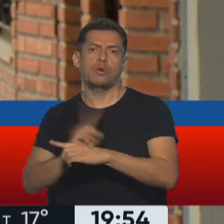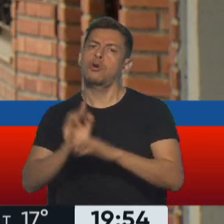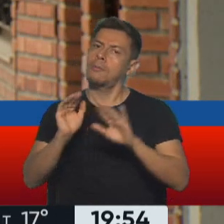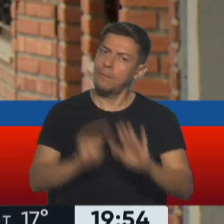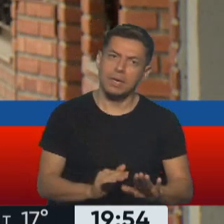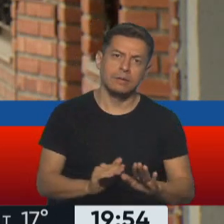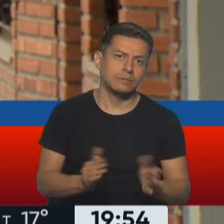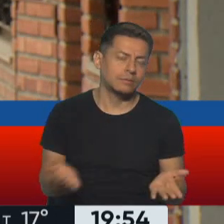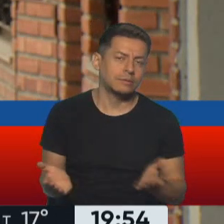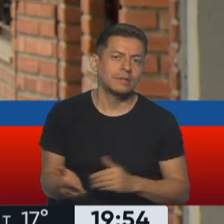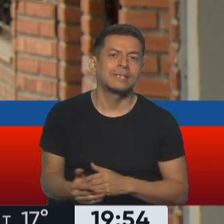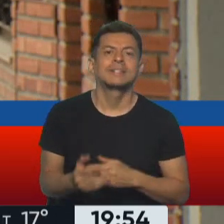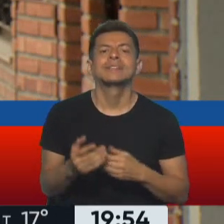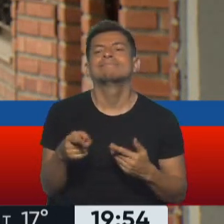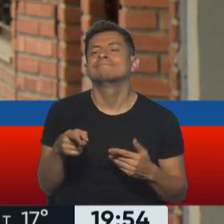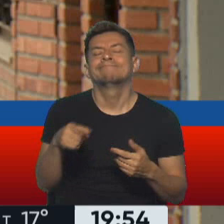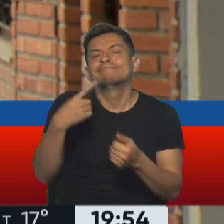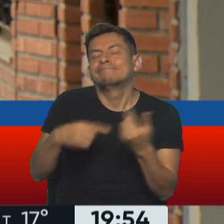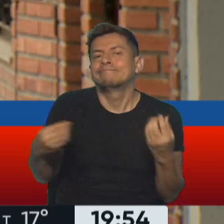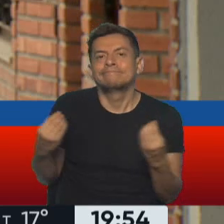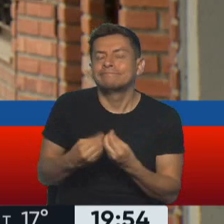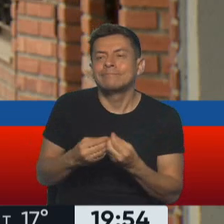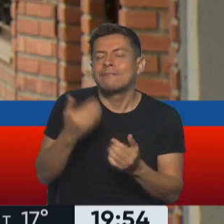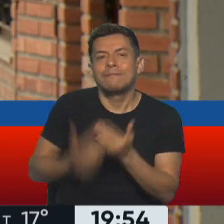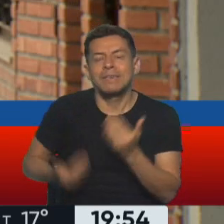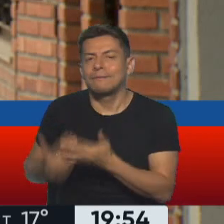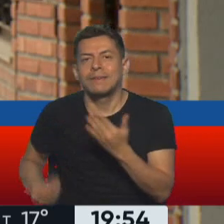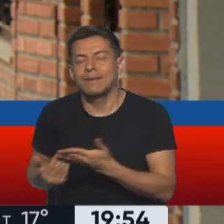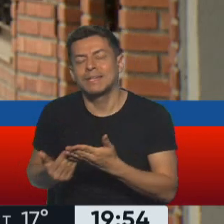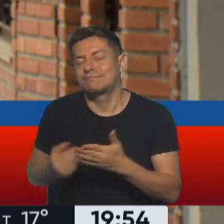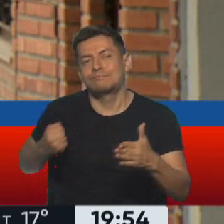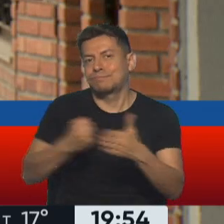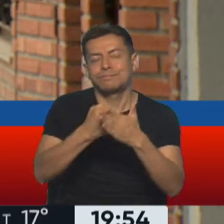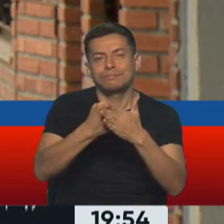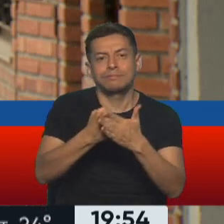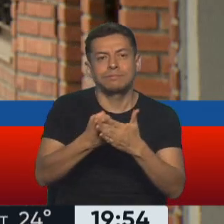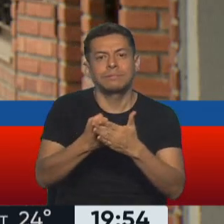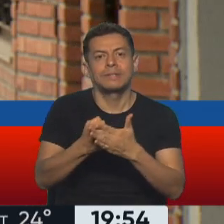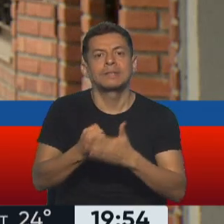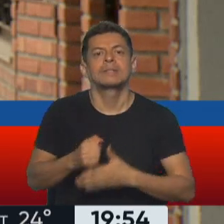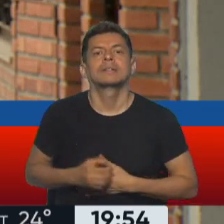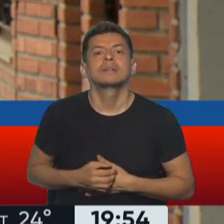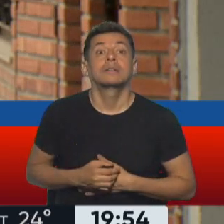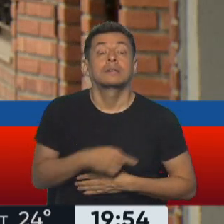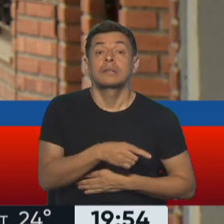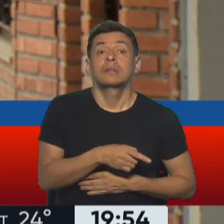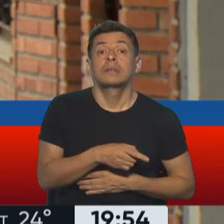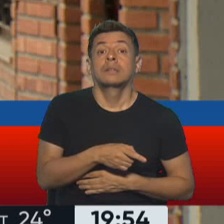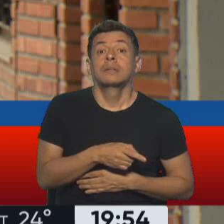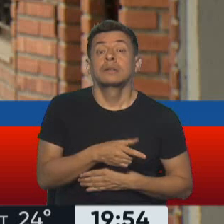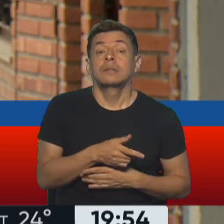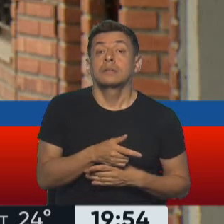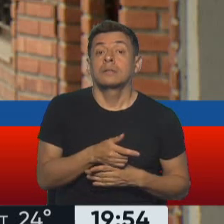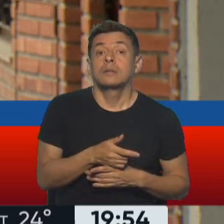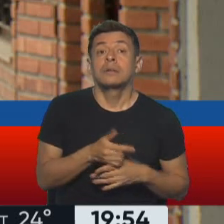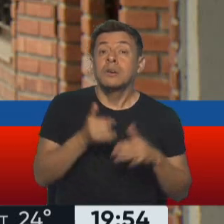seguramente al acá se combinaron todos estos factores pero lo peor es el alto de buena voluntad de estos muchachos que se bajan